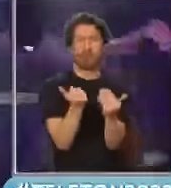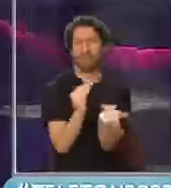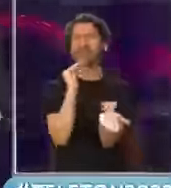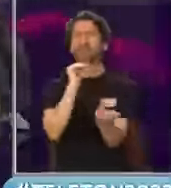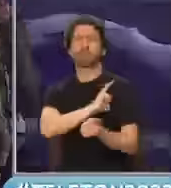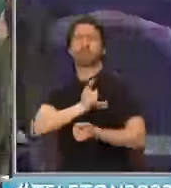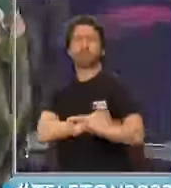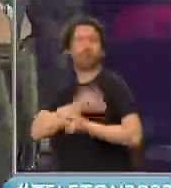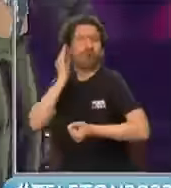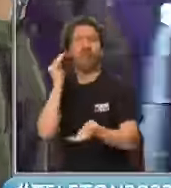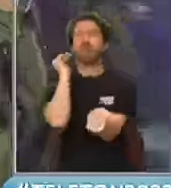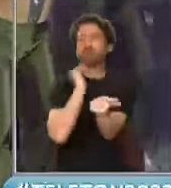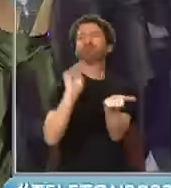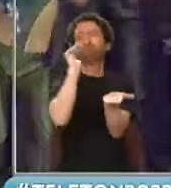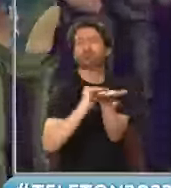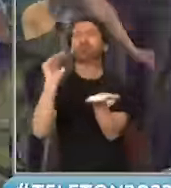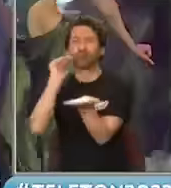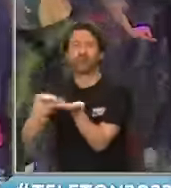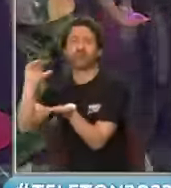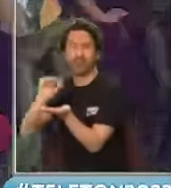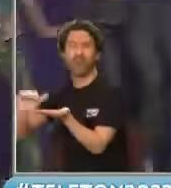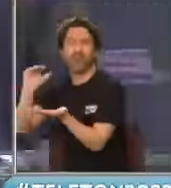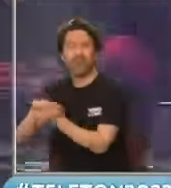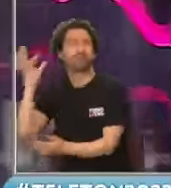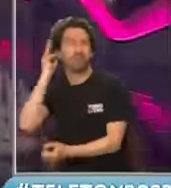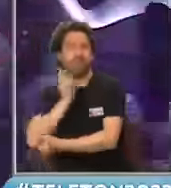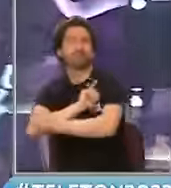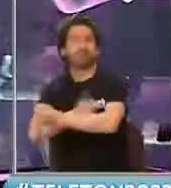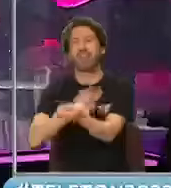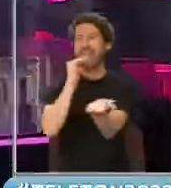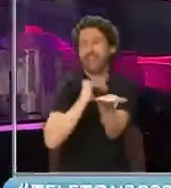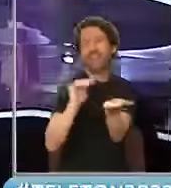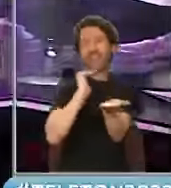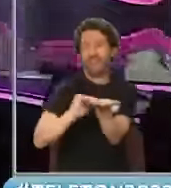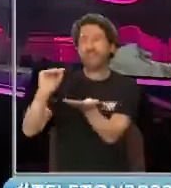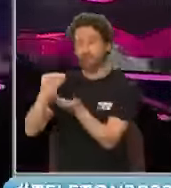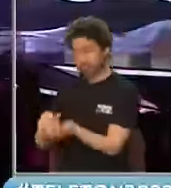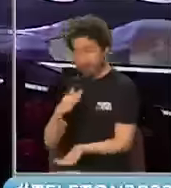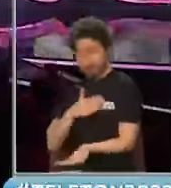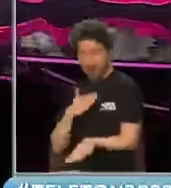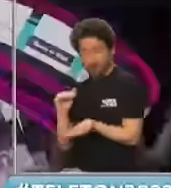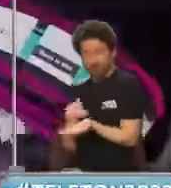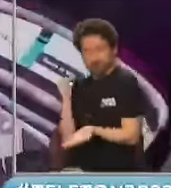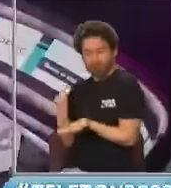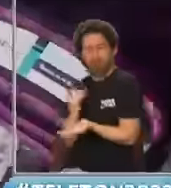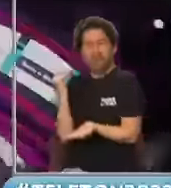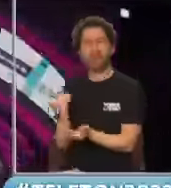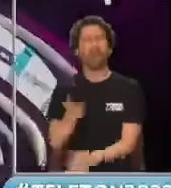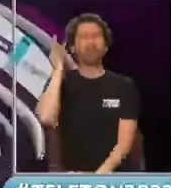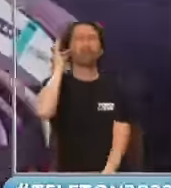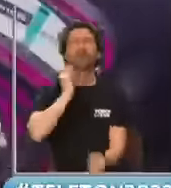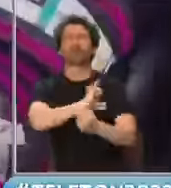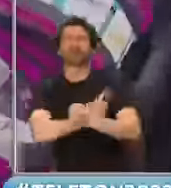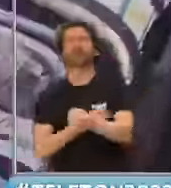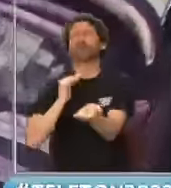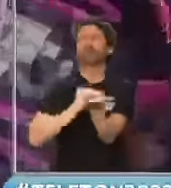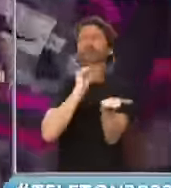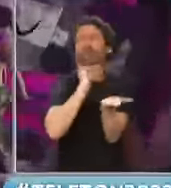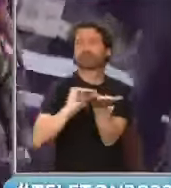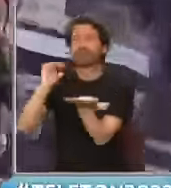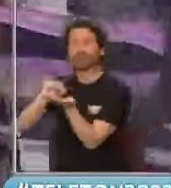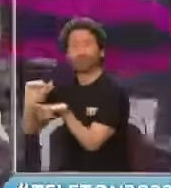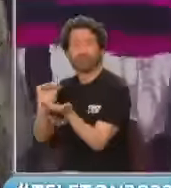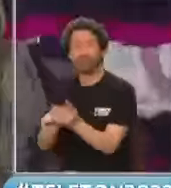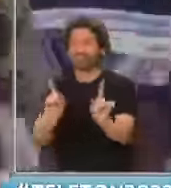mami, I'm my own. Sugar, mami, mami, sugar, sugar, mami, I'm my own. Sugar, mami, mami, sugar, sugar, mami, I'm my own. Sugar, mami, mami,